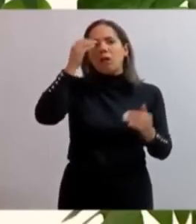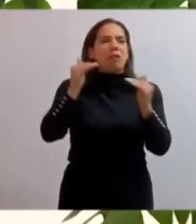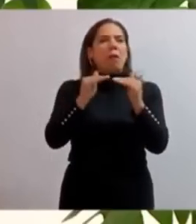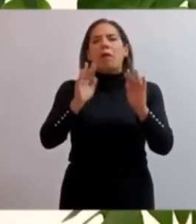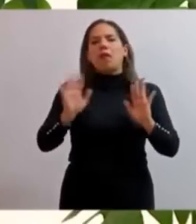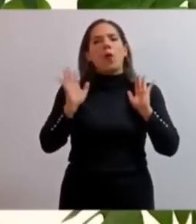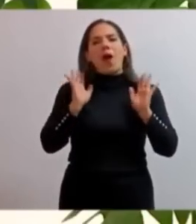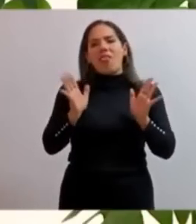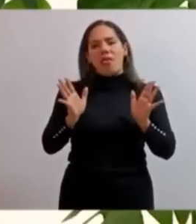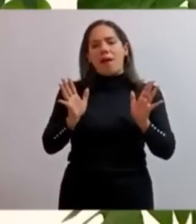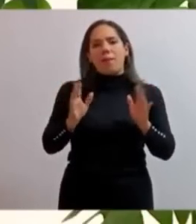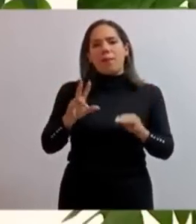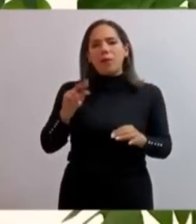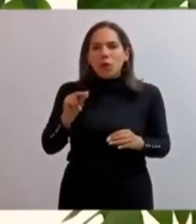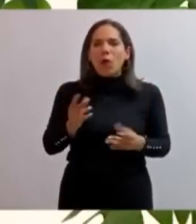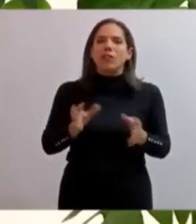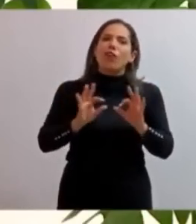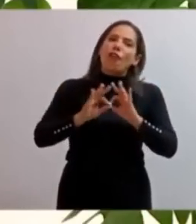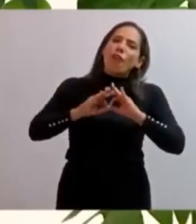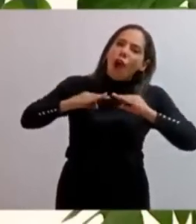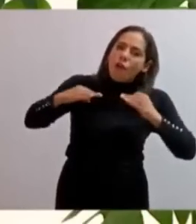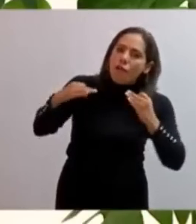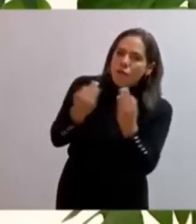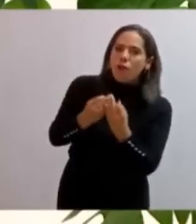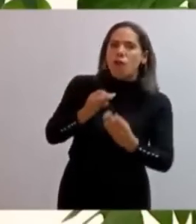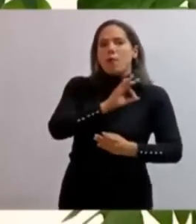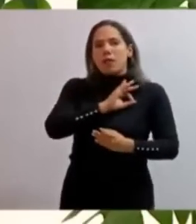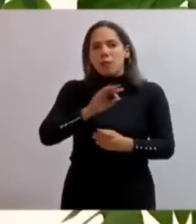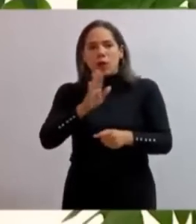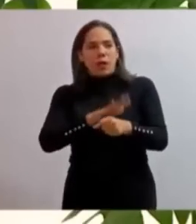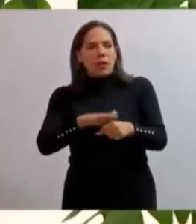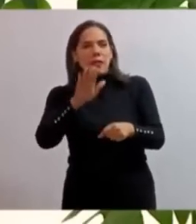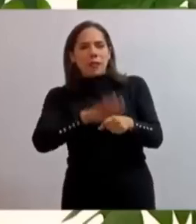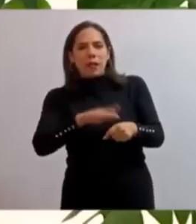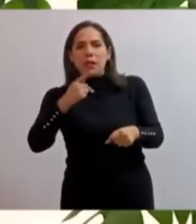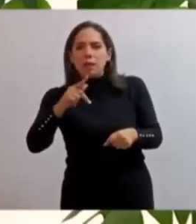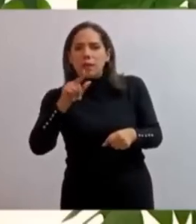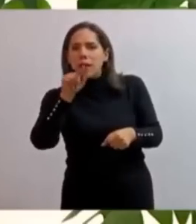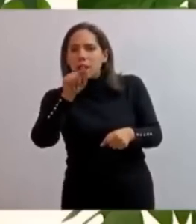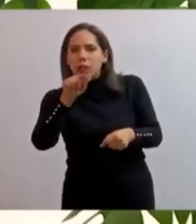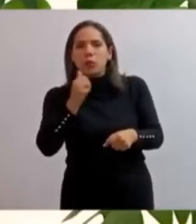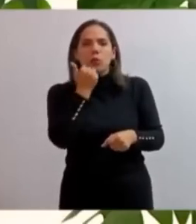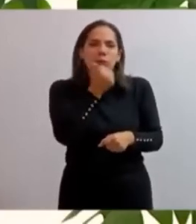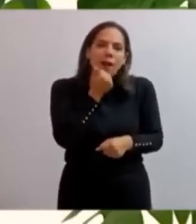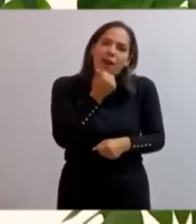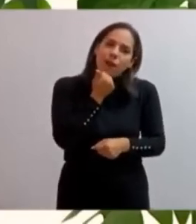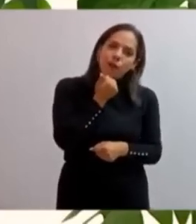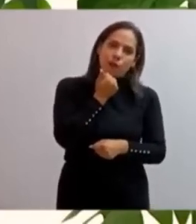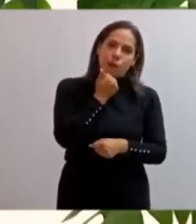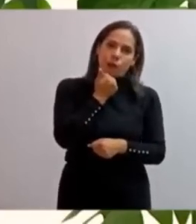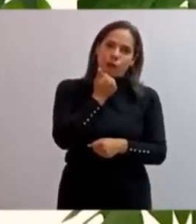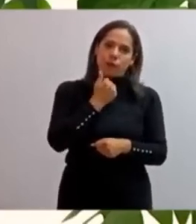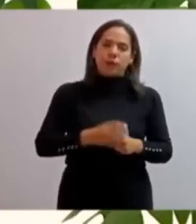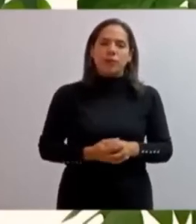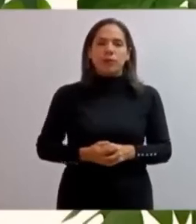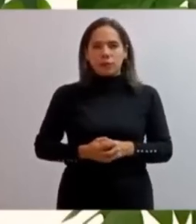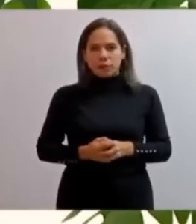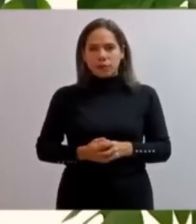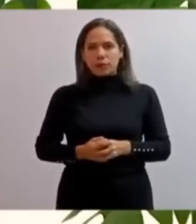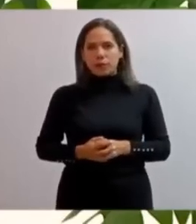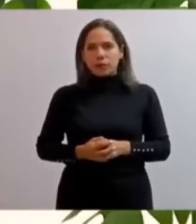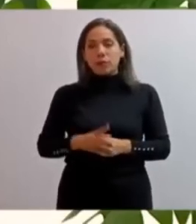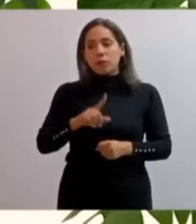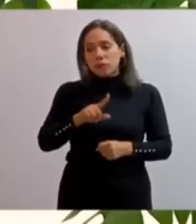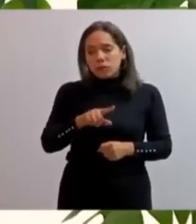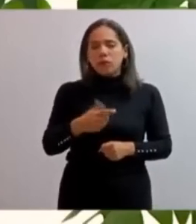las Olimpiadas vuelven a regresar a un sistema de competencias que es con el que estamos de alguna